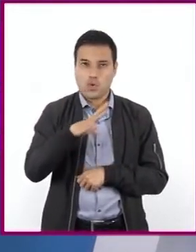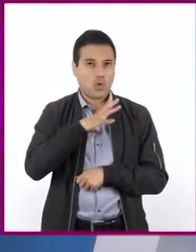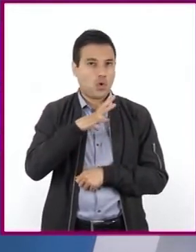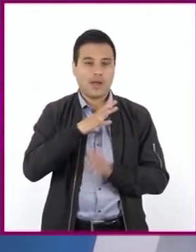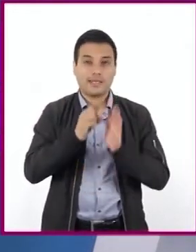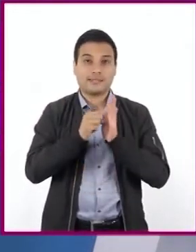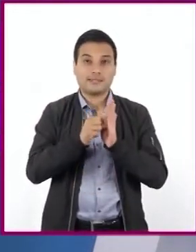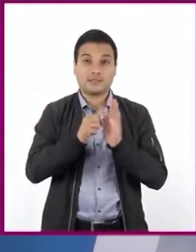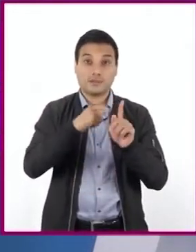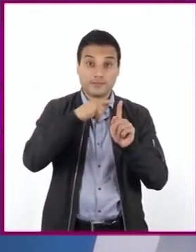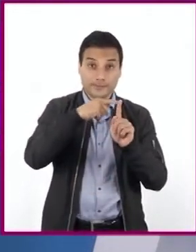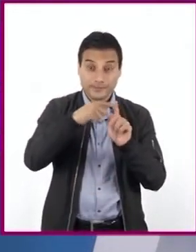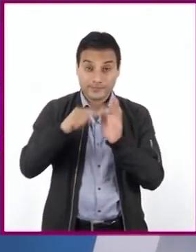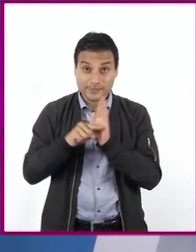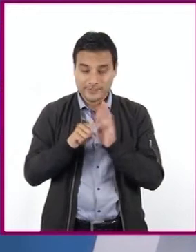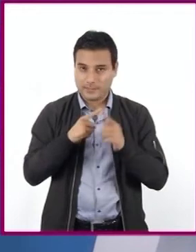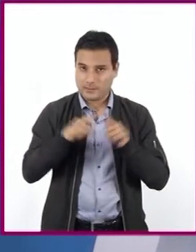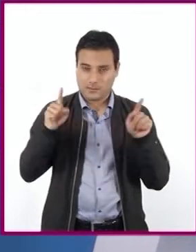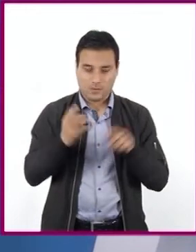ni coeficientes iguales?